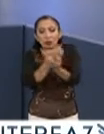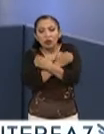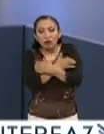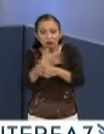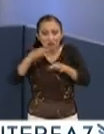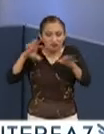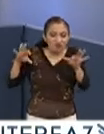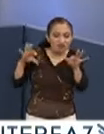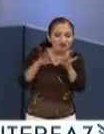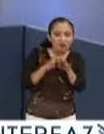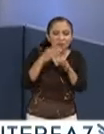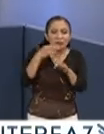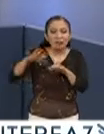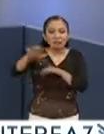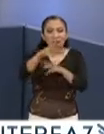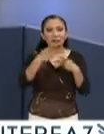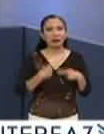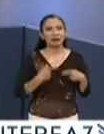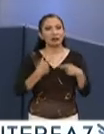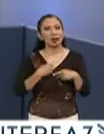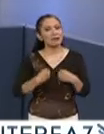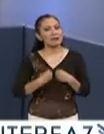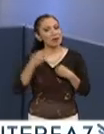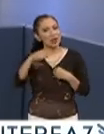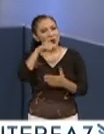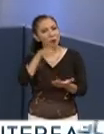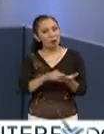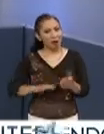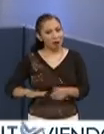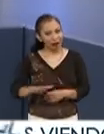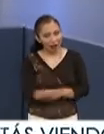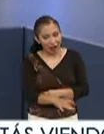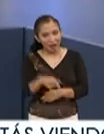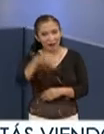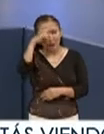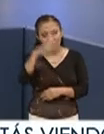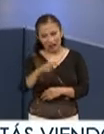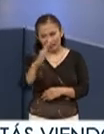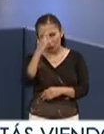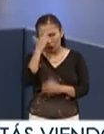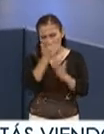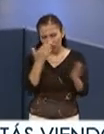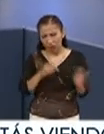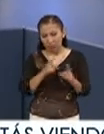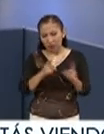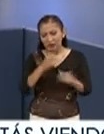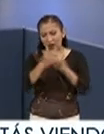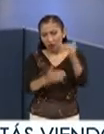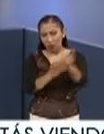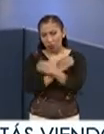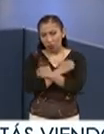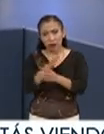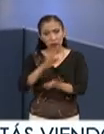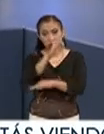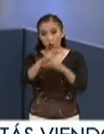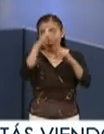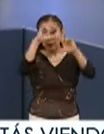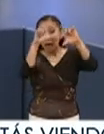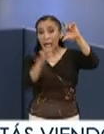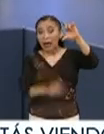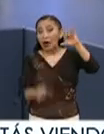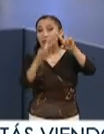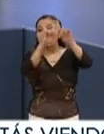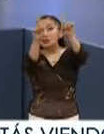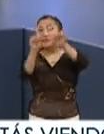adapte perfectamente a la población que vive en esa localidad de nuestro país. Recordemos que el desarrollo educativo en todo nuestro país tiene